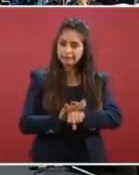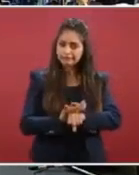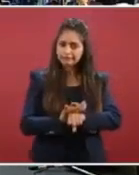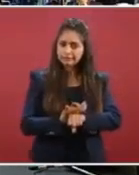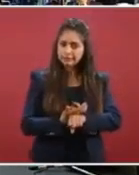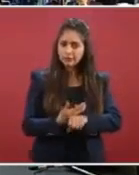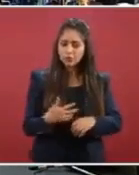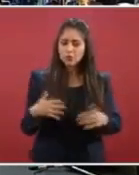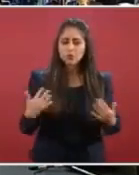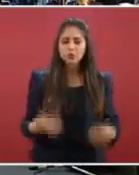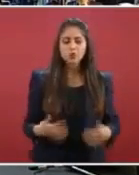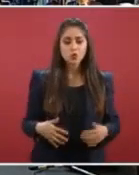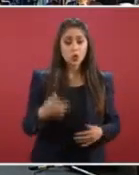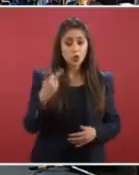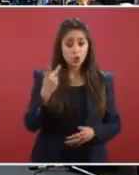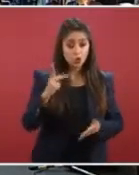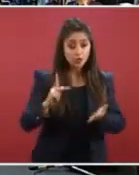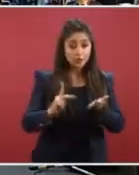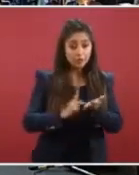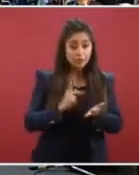dos veces